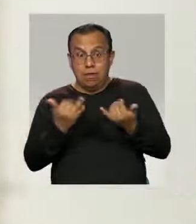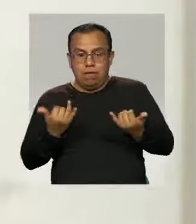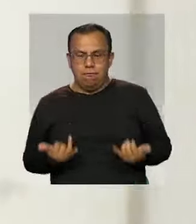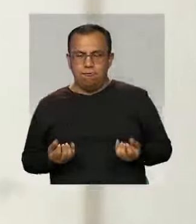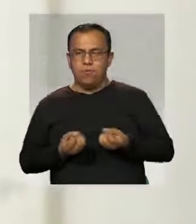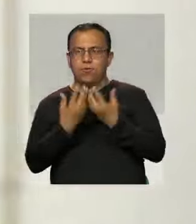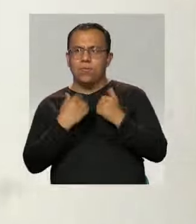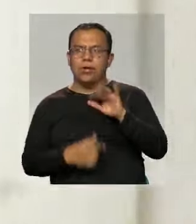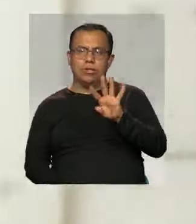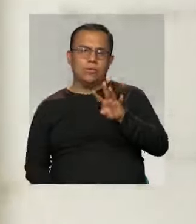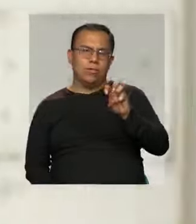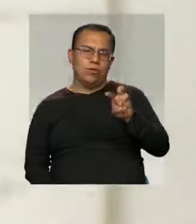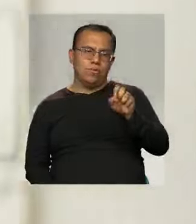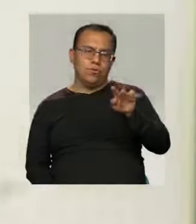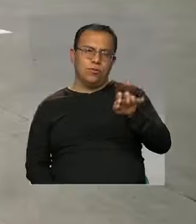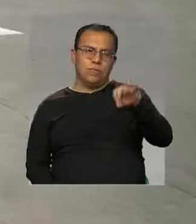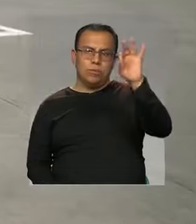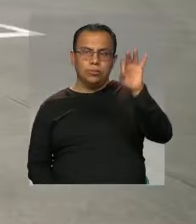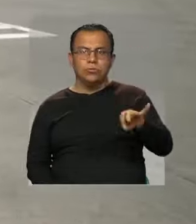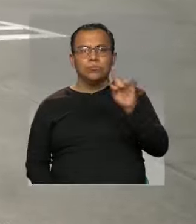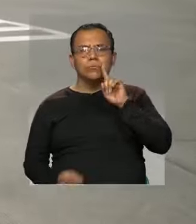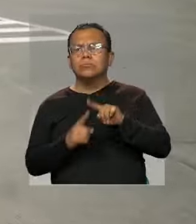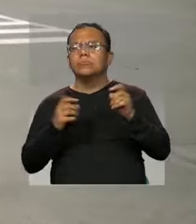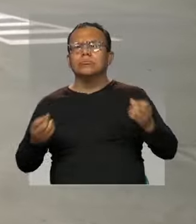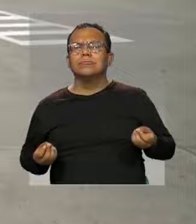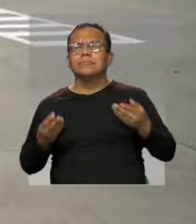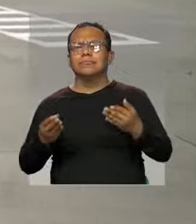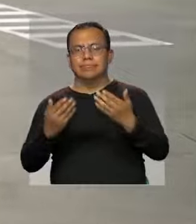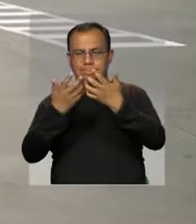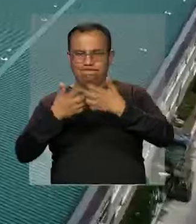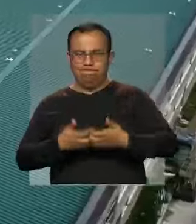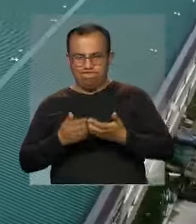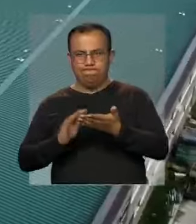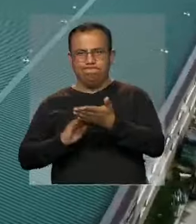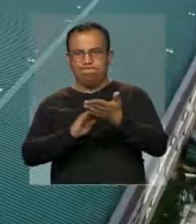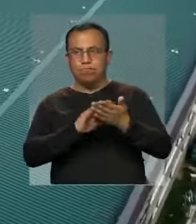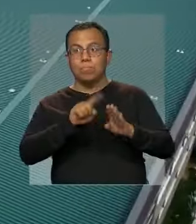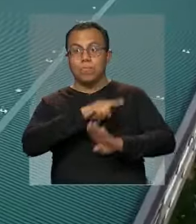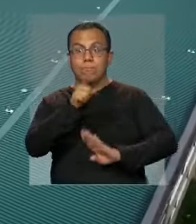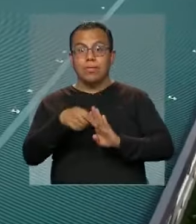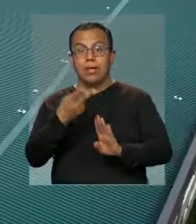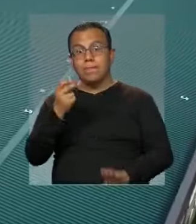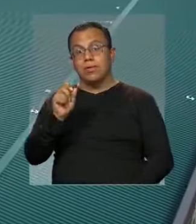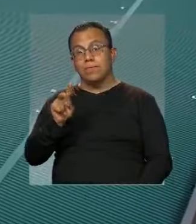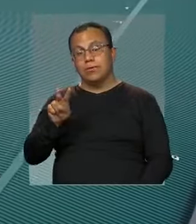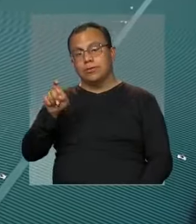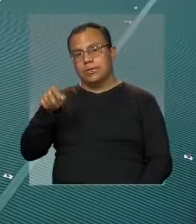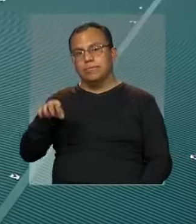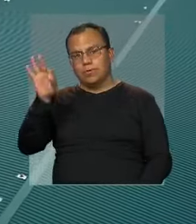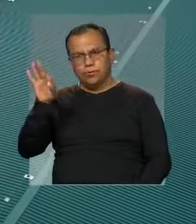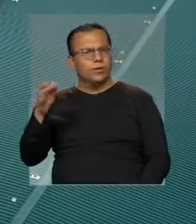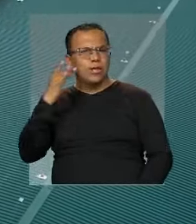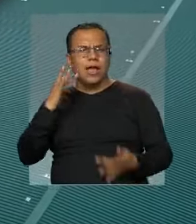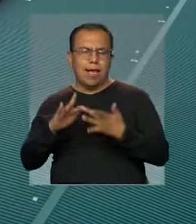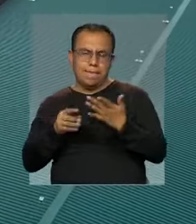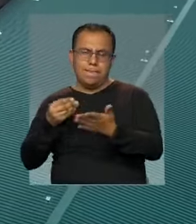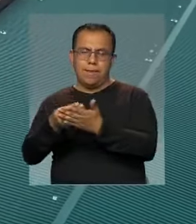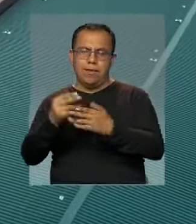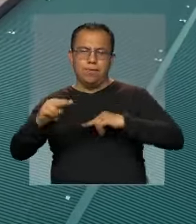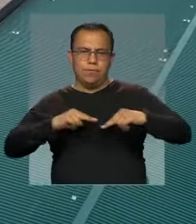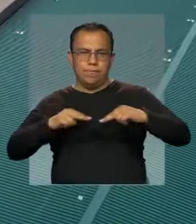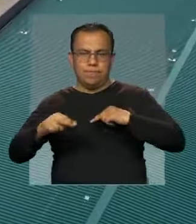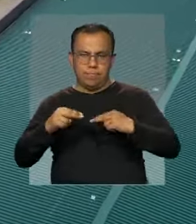el 58,9% se destina a la operación de buses, el 20,6% a costos